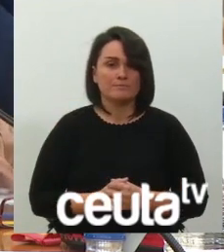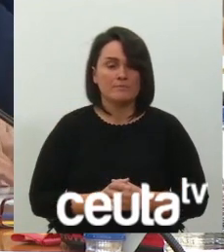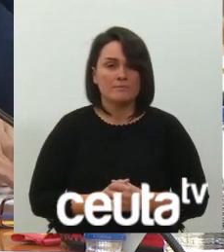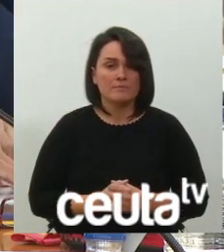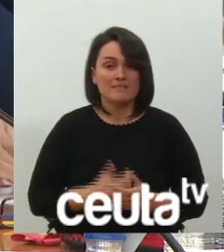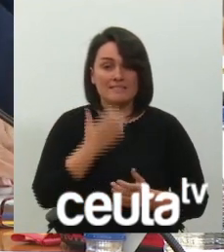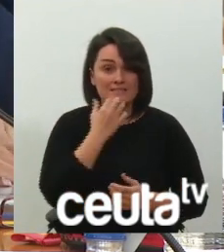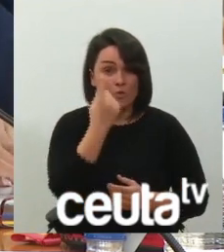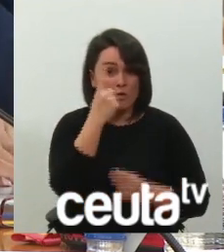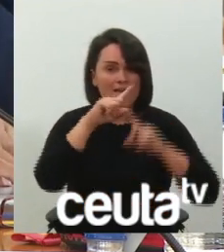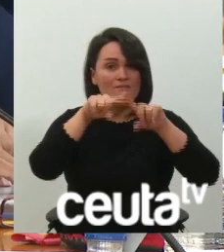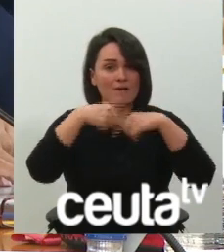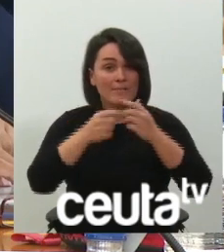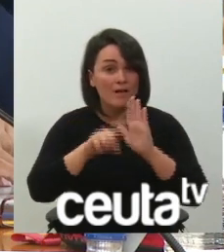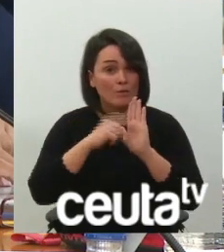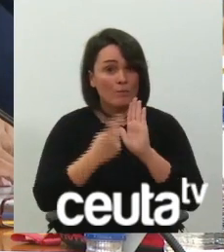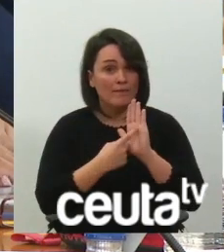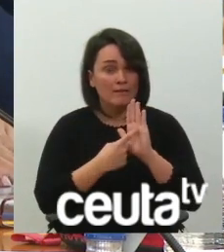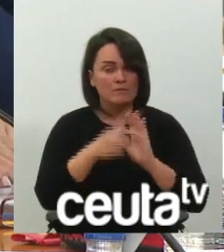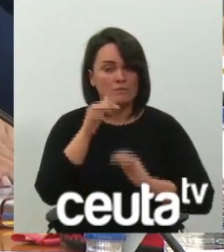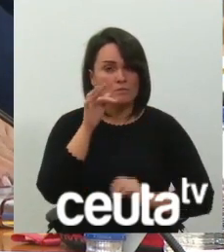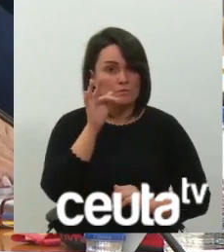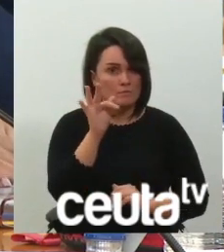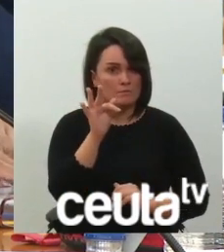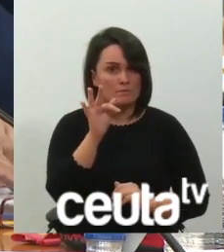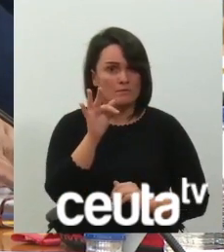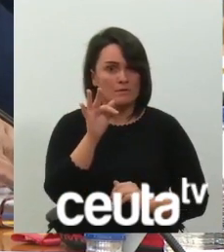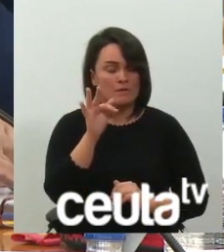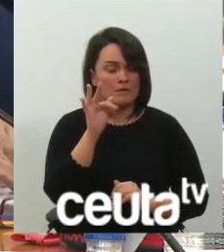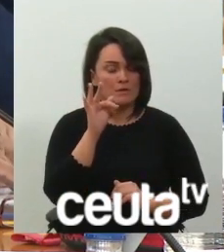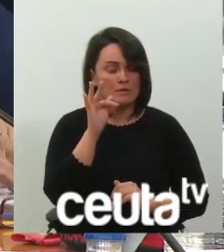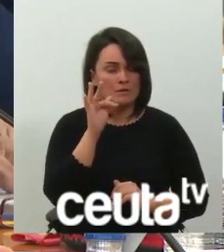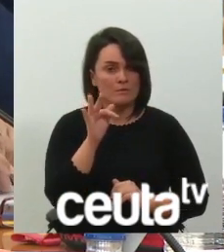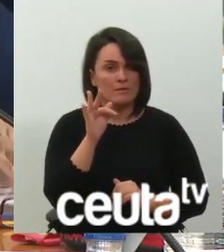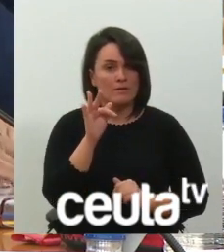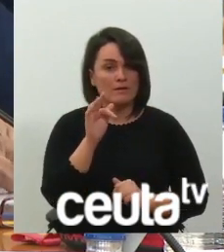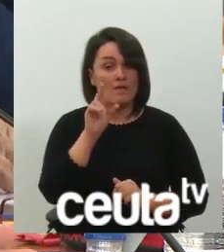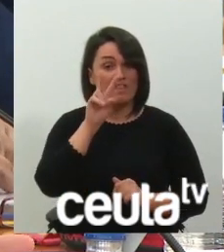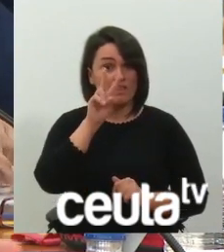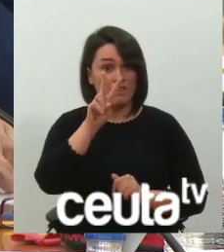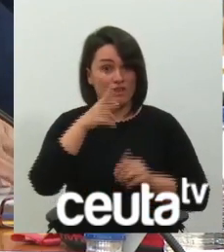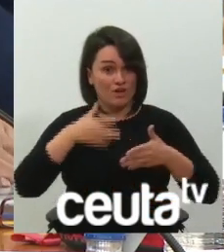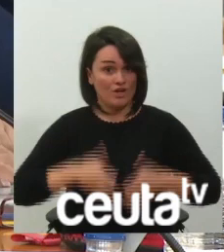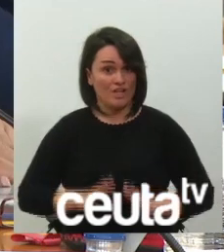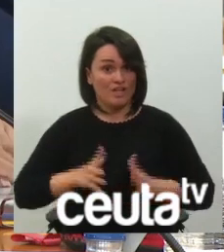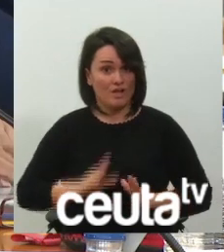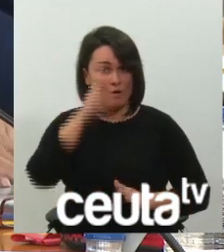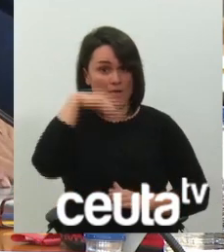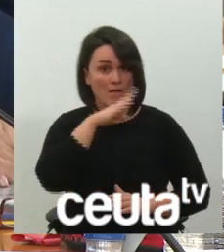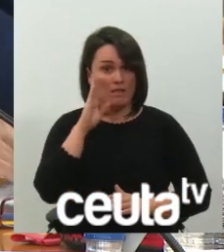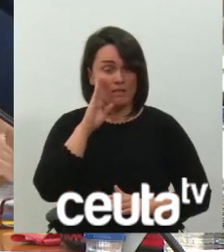una familia sumando sumando dos hijos puede ser una familia normal